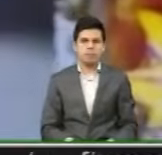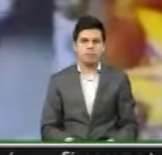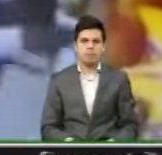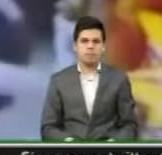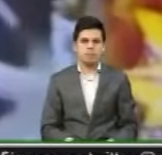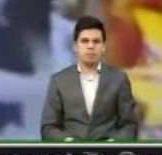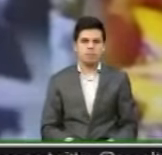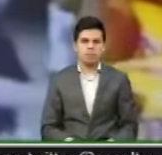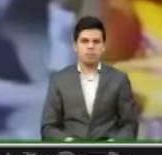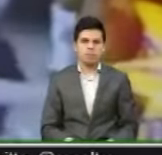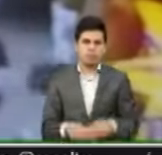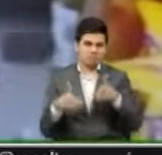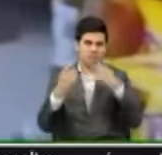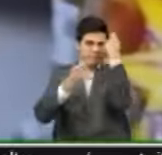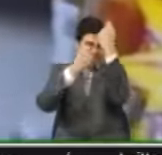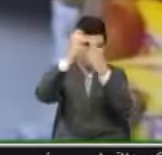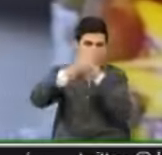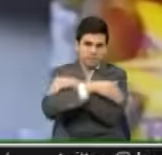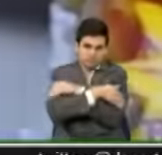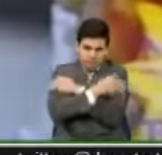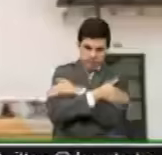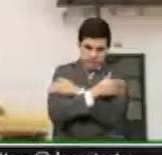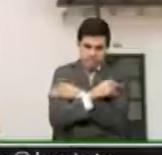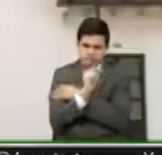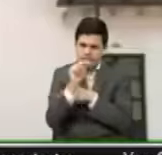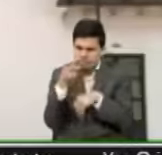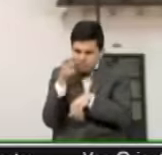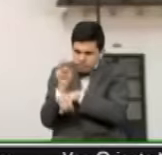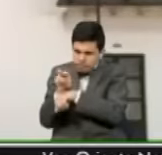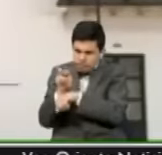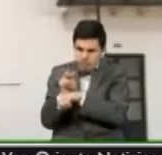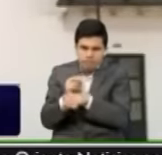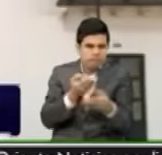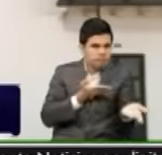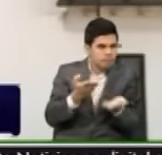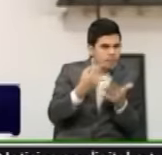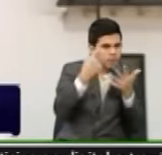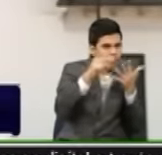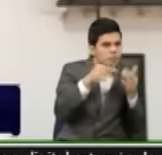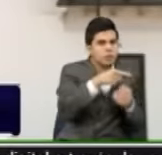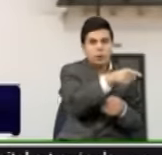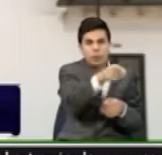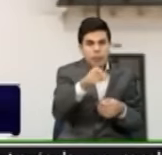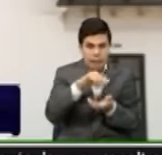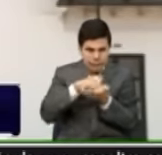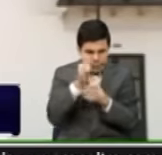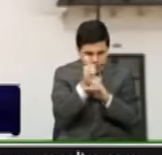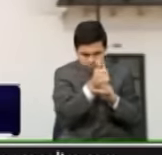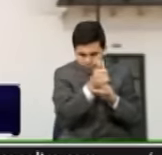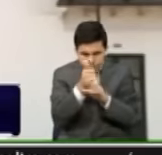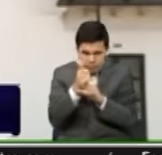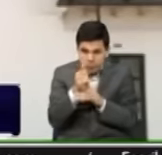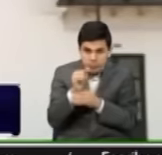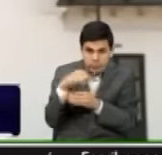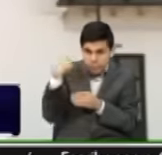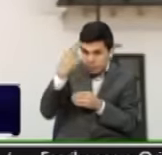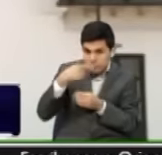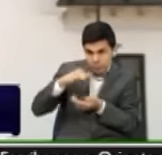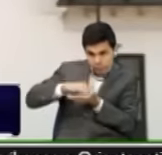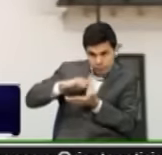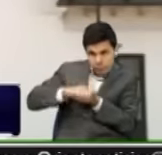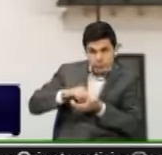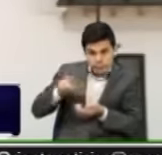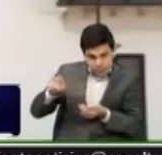Según los comerciantes de Pamplona, se están verificando en otros establecimientos públicos las cámaras de seguridad para